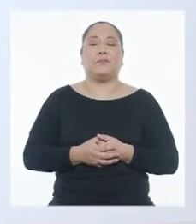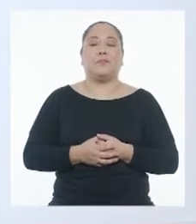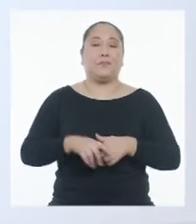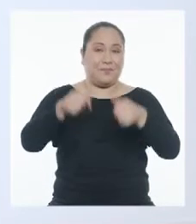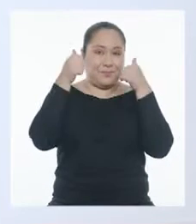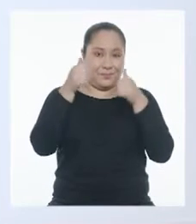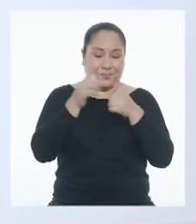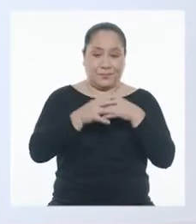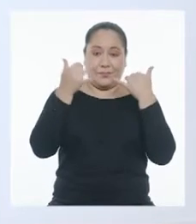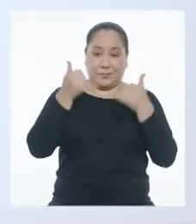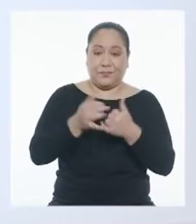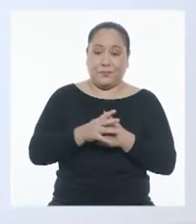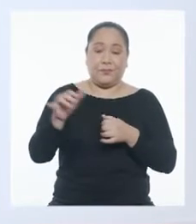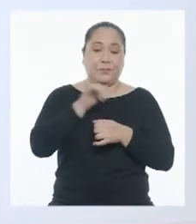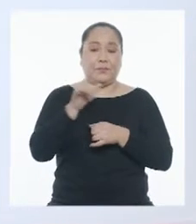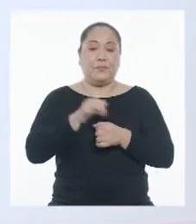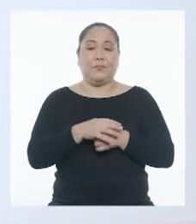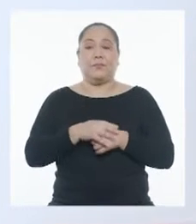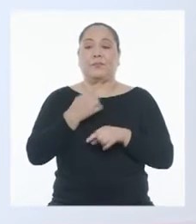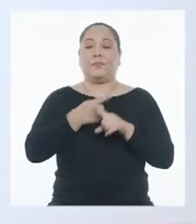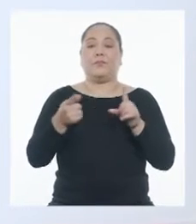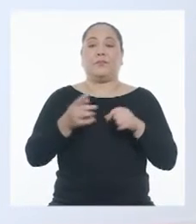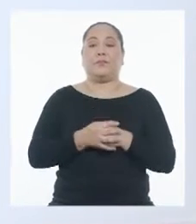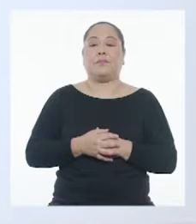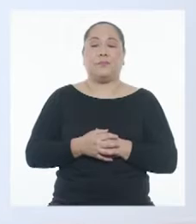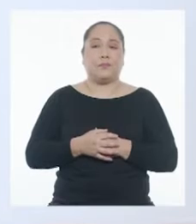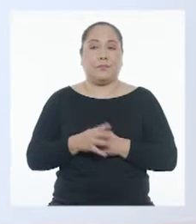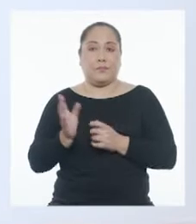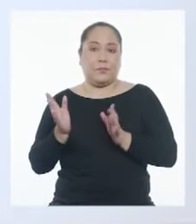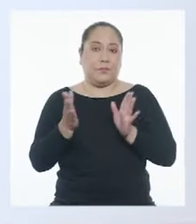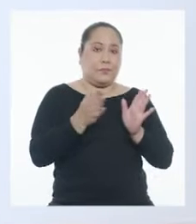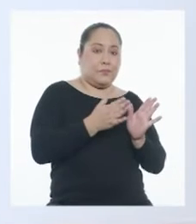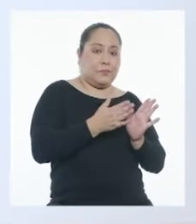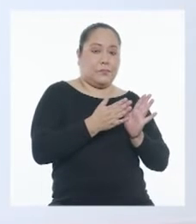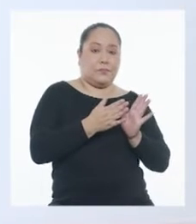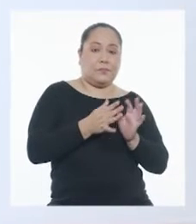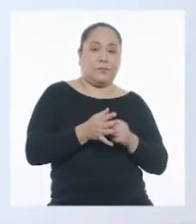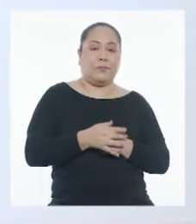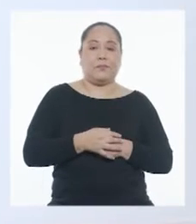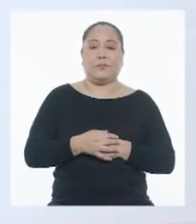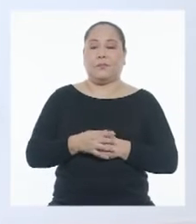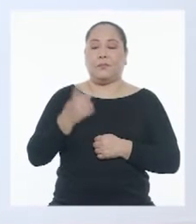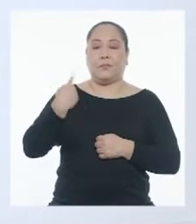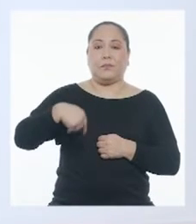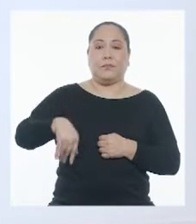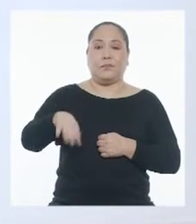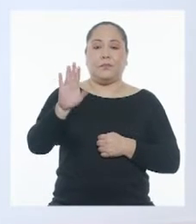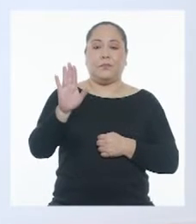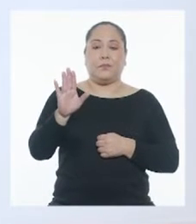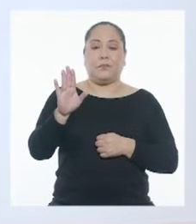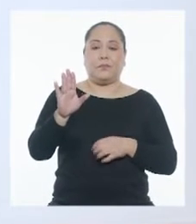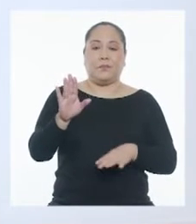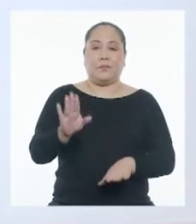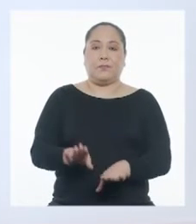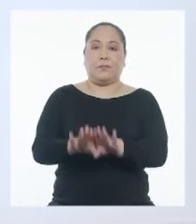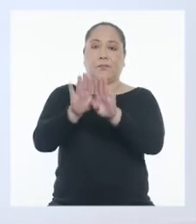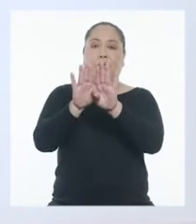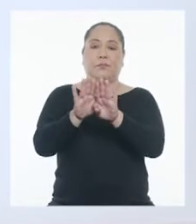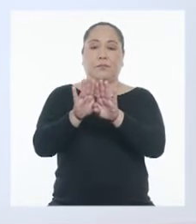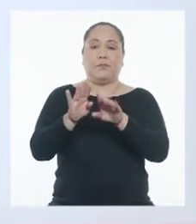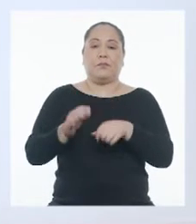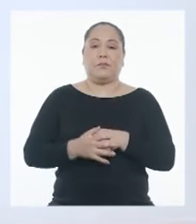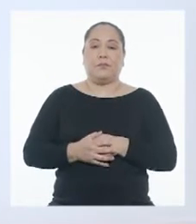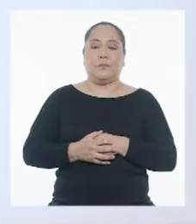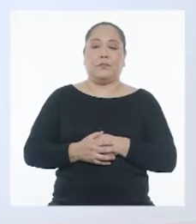Suelto. Muy bien, vamos a hacer lo mismo, pero ahora de este lado, bien costado. Mantengo la pierna arriba y la otra